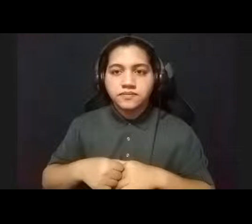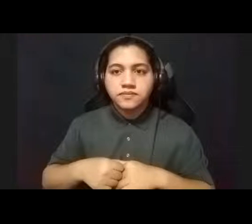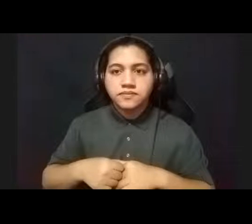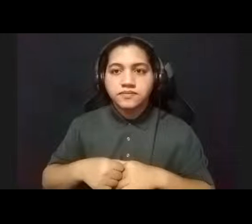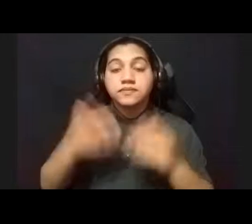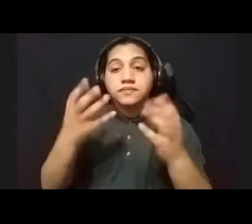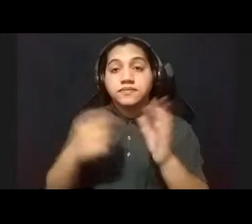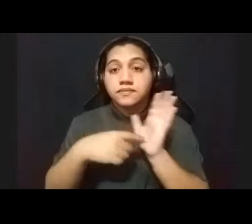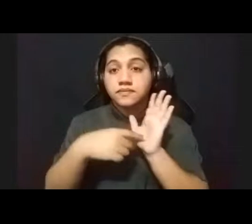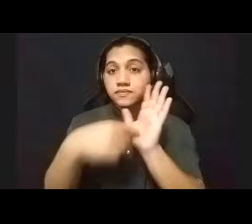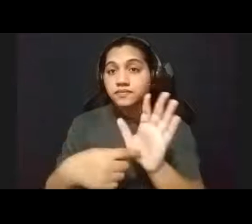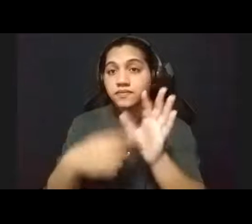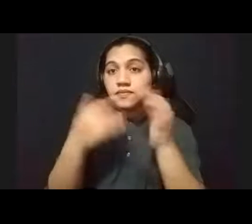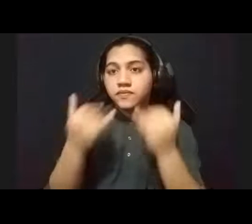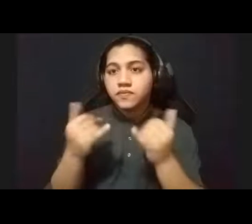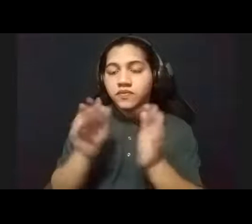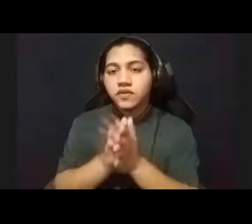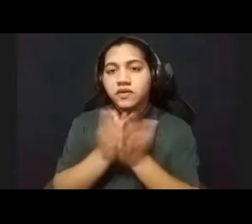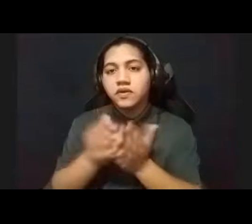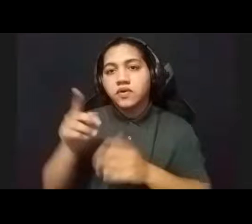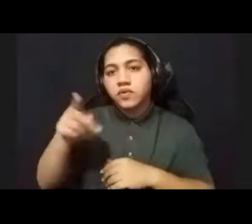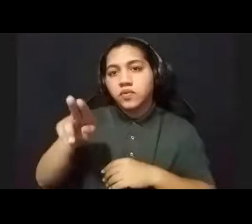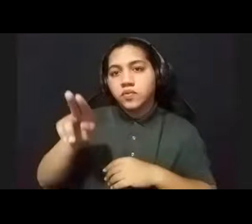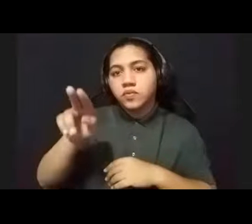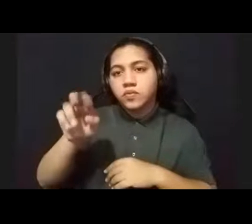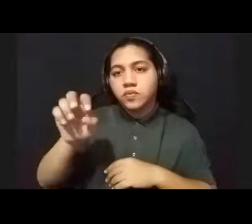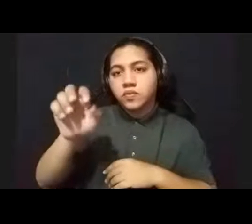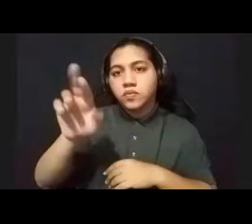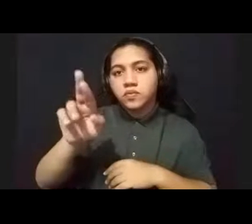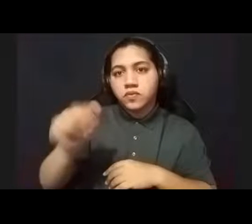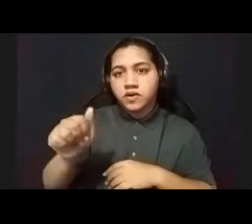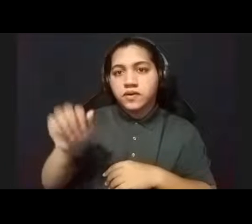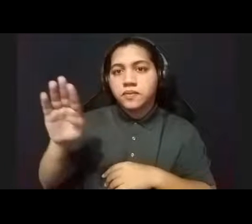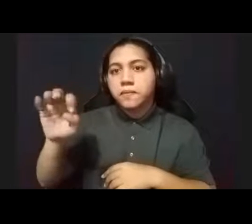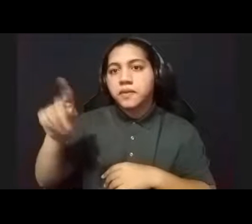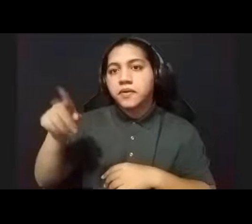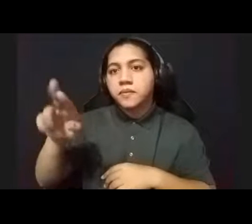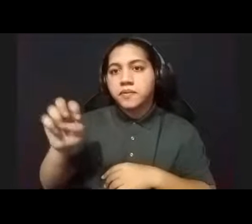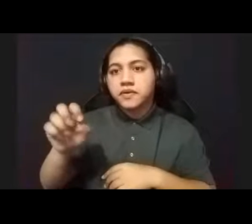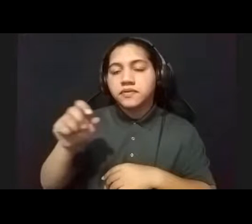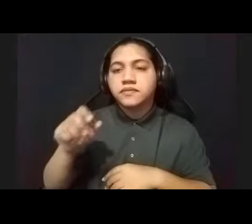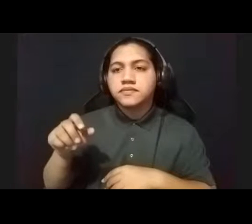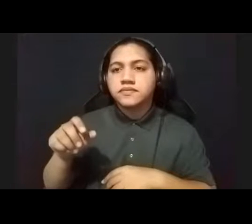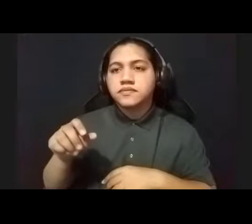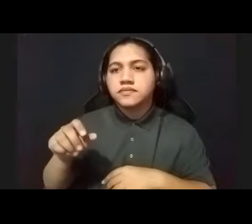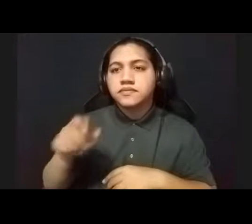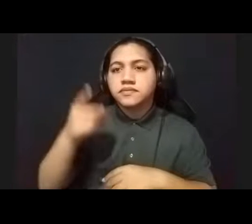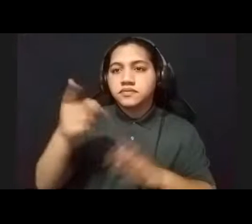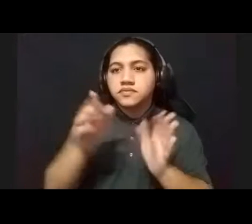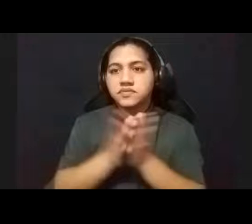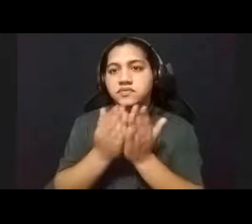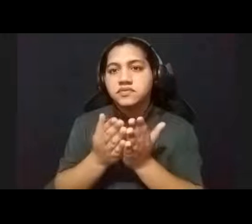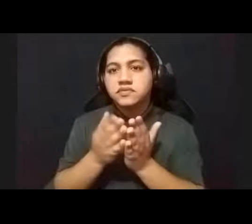Quiero mostrarles ahora el libro de Pura Belpré para que lo puedan ver. Es un libro